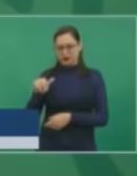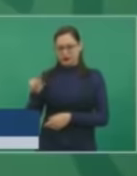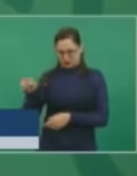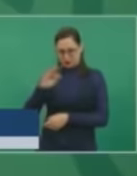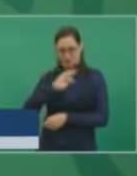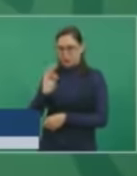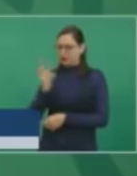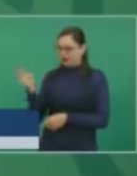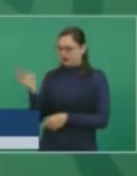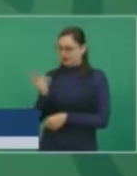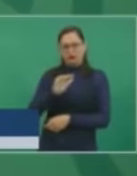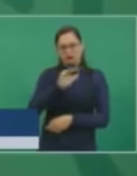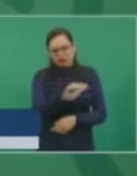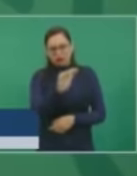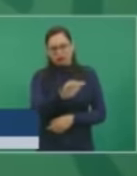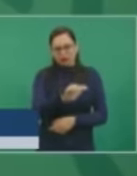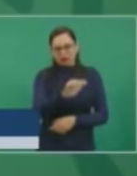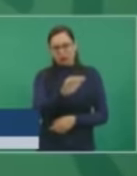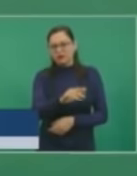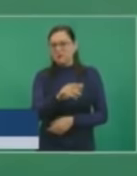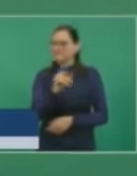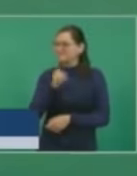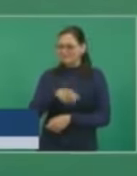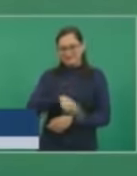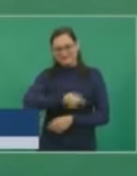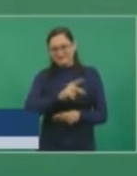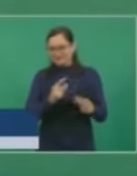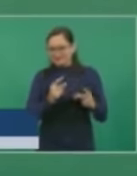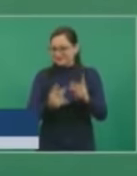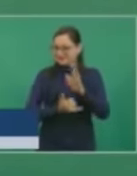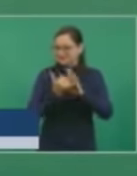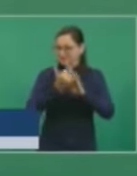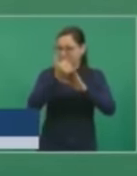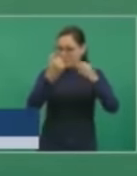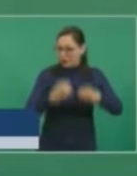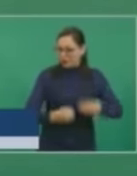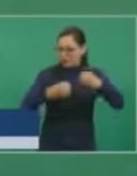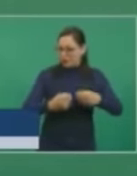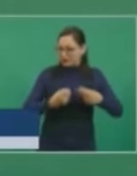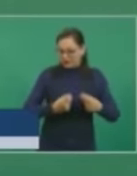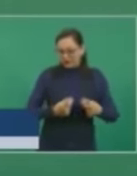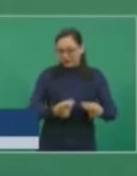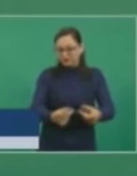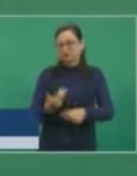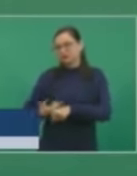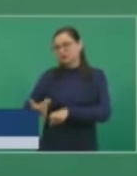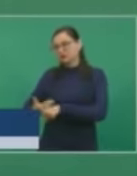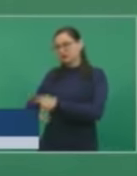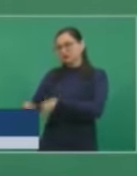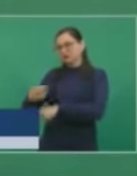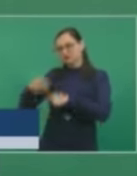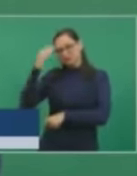del acuerdo del presidente es tan evidente que la probabilidad de ganar un amparo es altísima. Porque cuando vaya una persona y